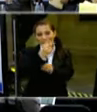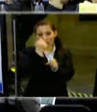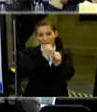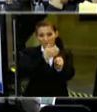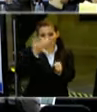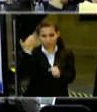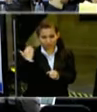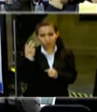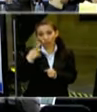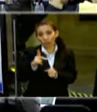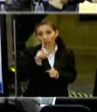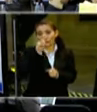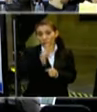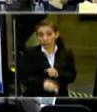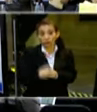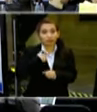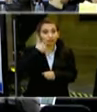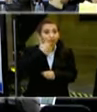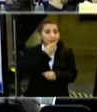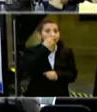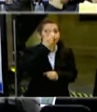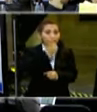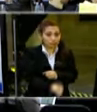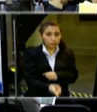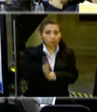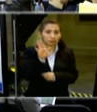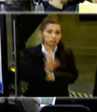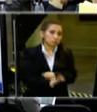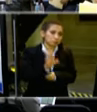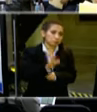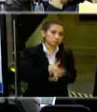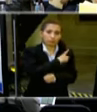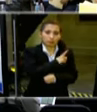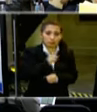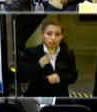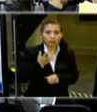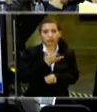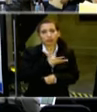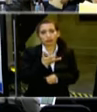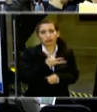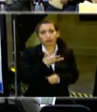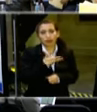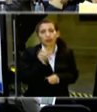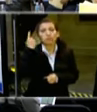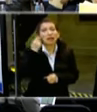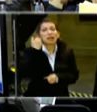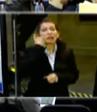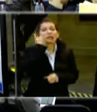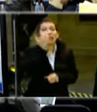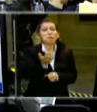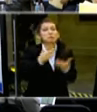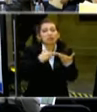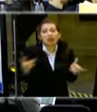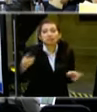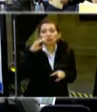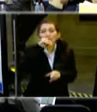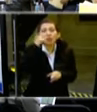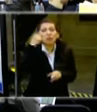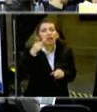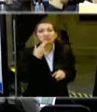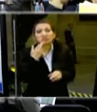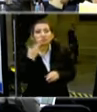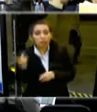pasado, pero en todo caso lo que quiero decir es que me parece, digamos, que tenemos que tener muy claro para qué queremos esa relación con Cuba. Me